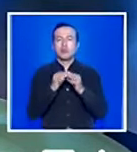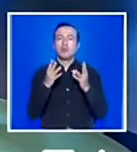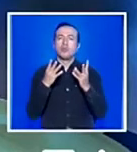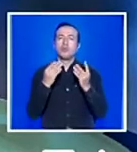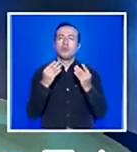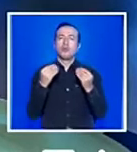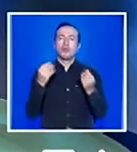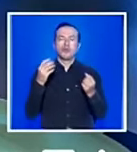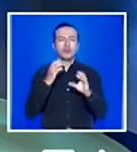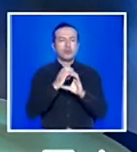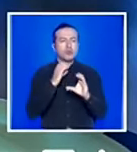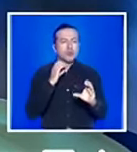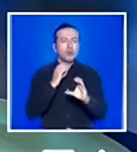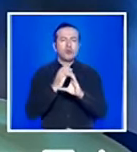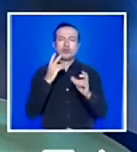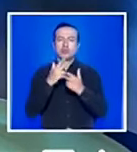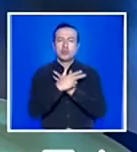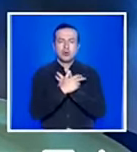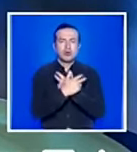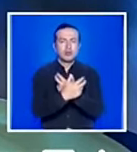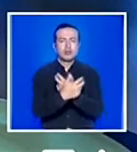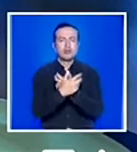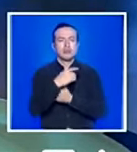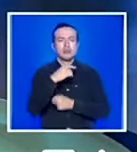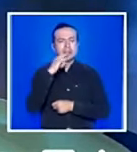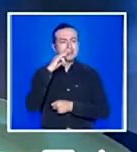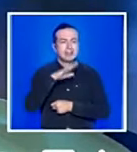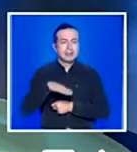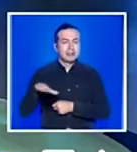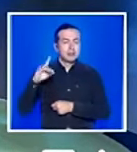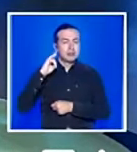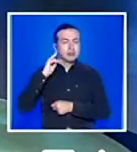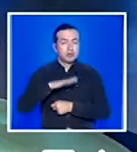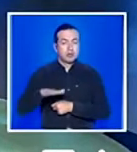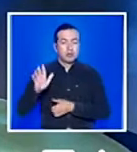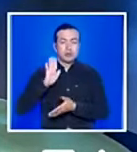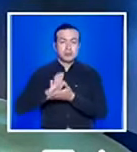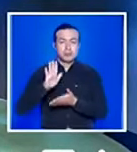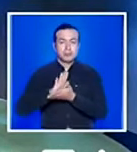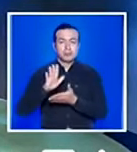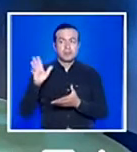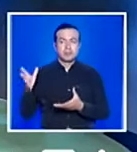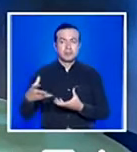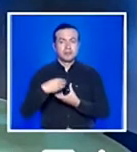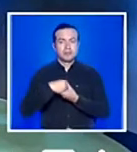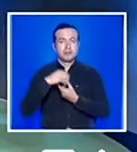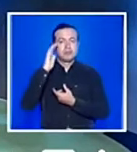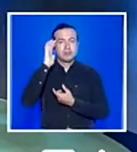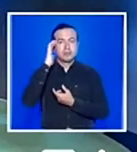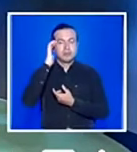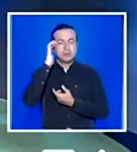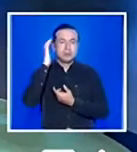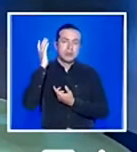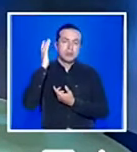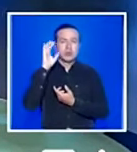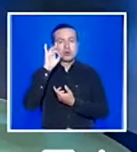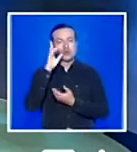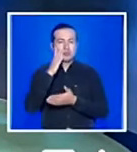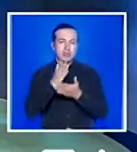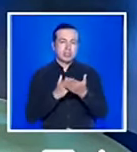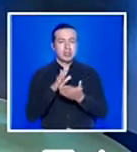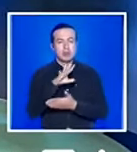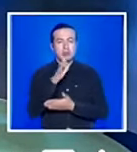transportes escolares que a esta hora están recogiendo a los chicos y claro, para los padres de familia es una preocupación, te juro, hasta las 8:30 más o